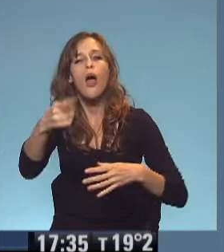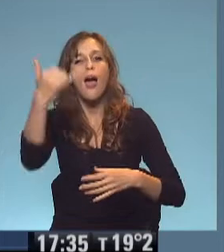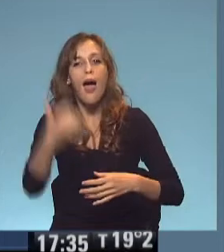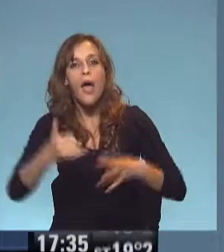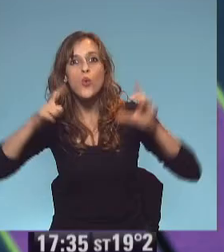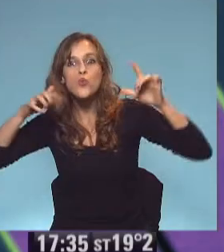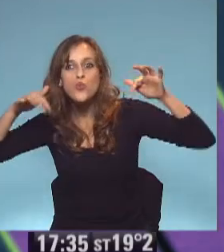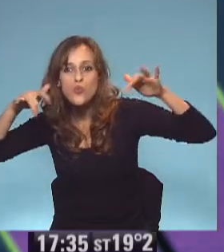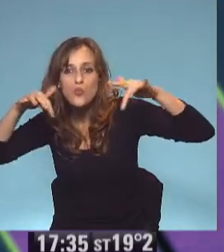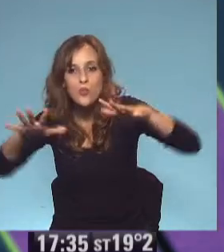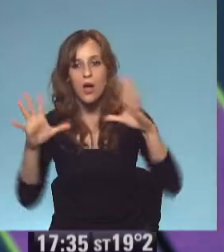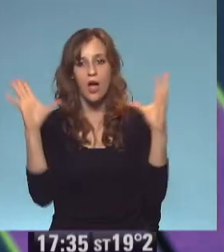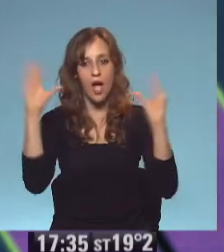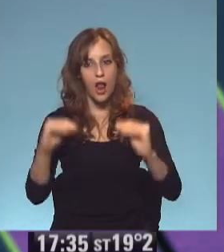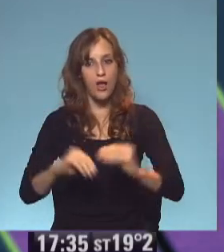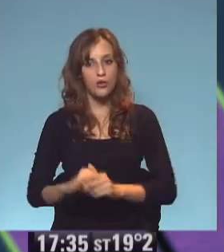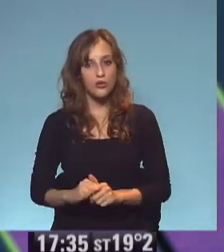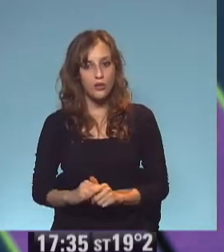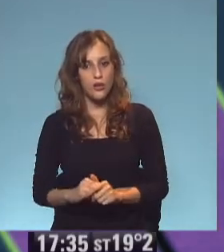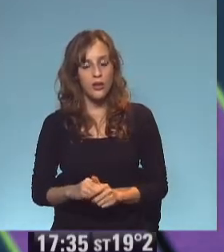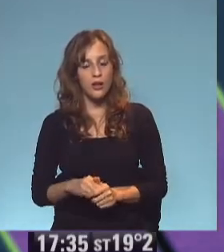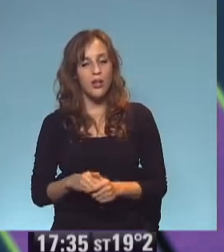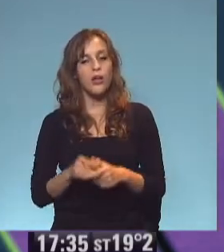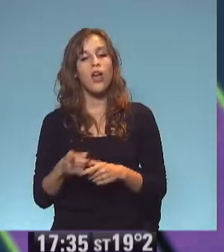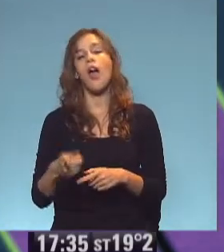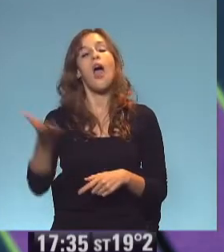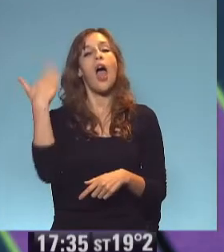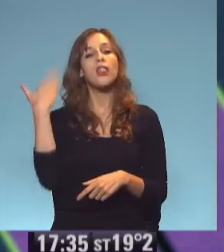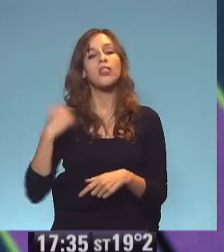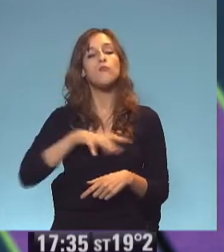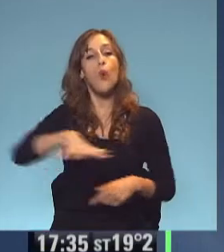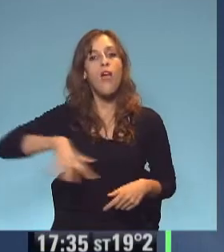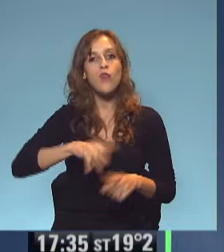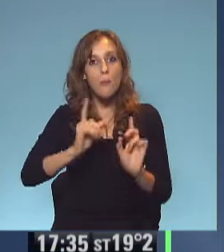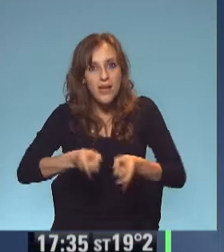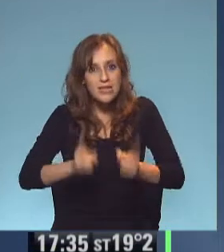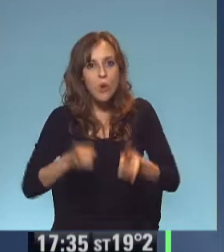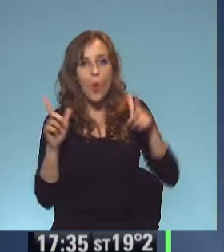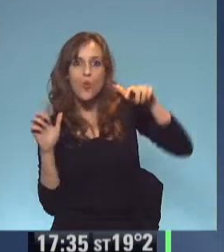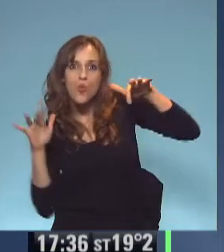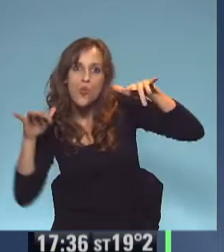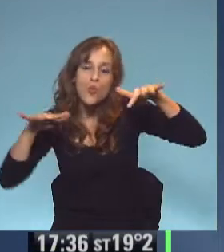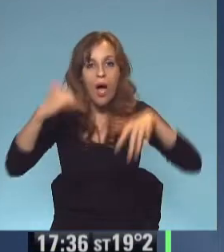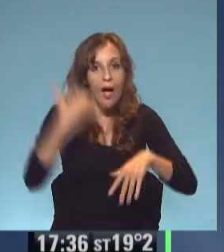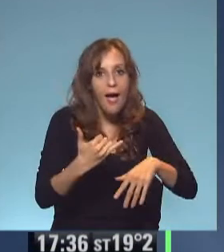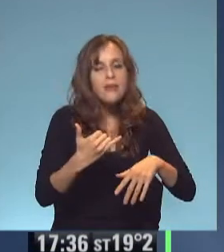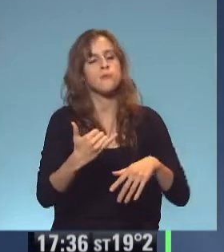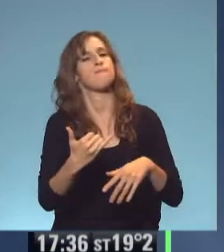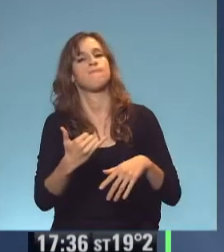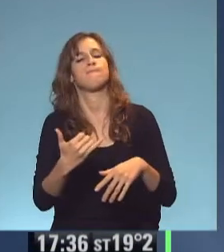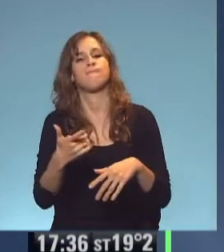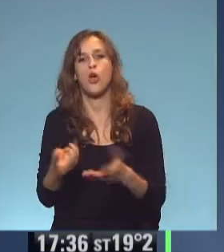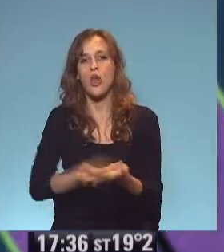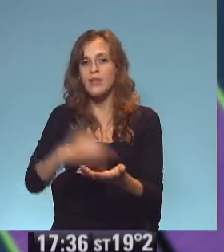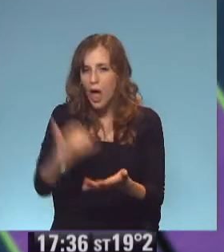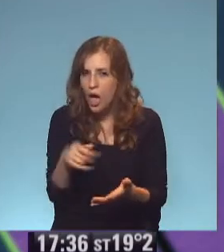por la noche. Este mal, que antes afectó a otros pueblos cercanos, ahora parece haber llegado a Bichito de Luz para